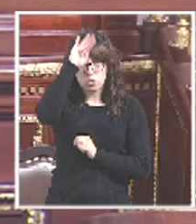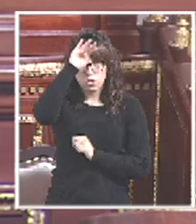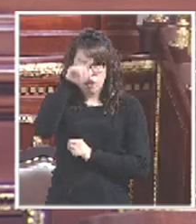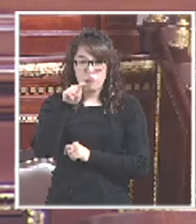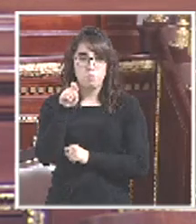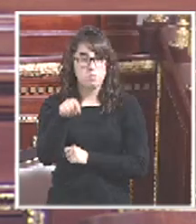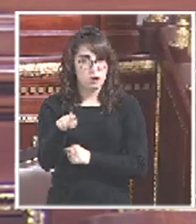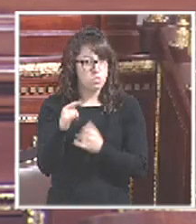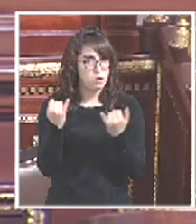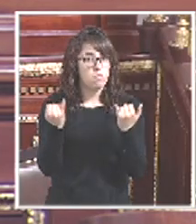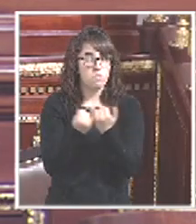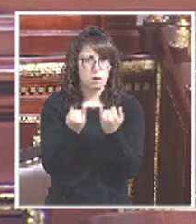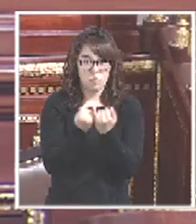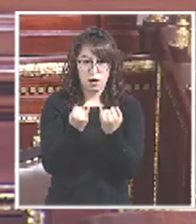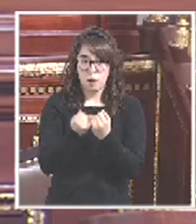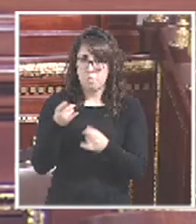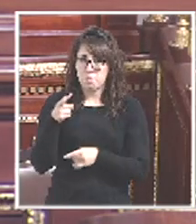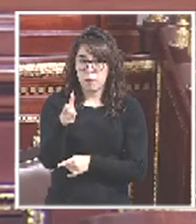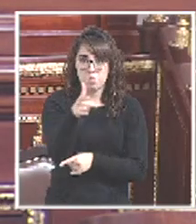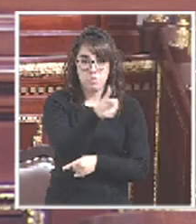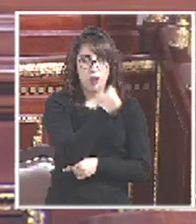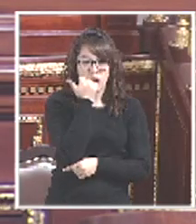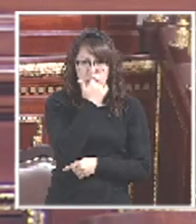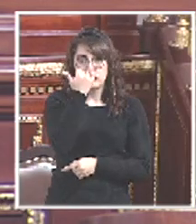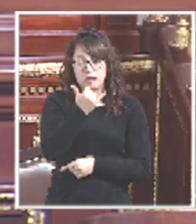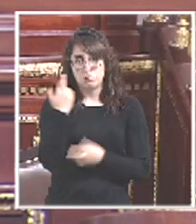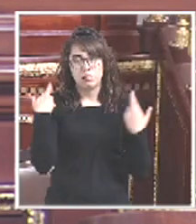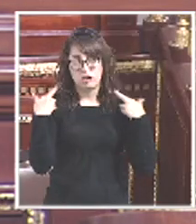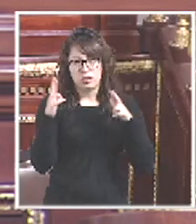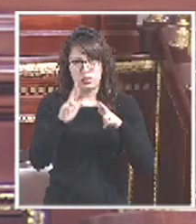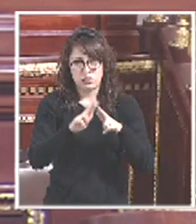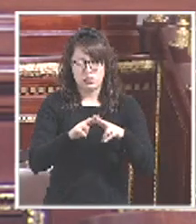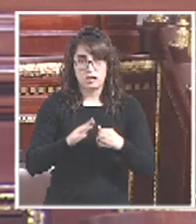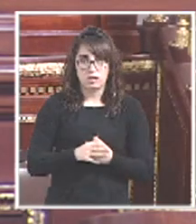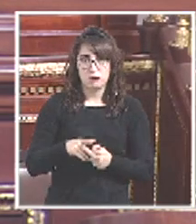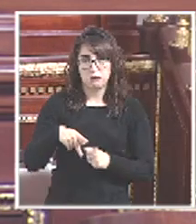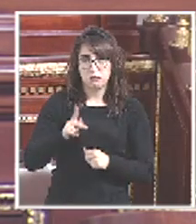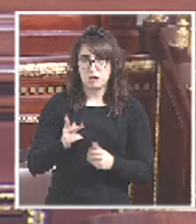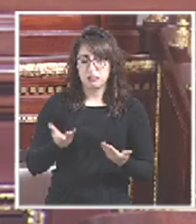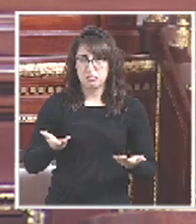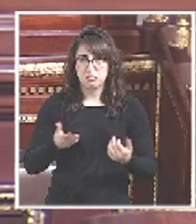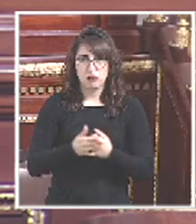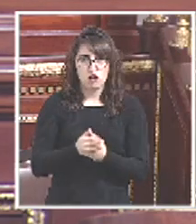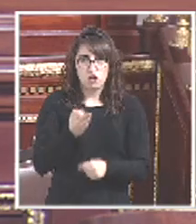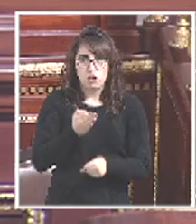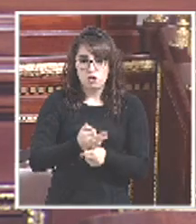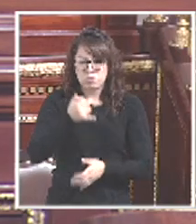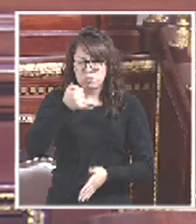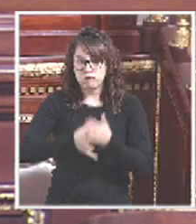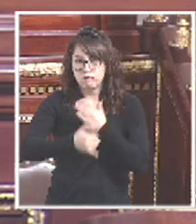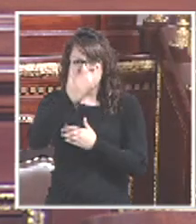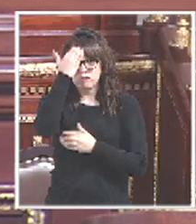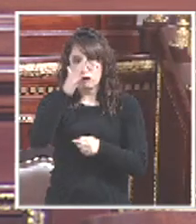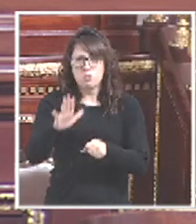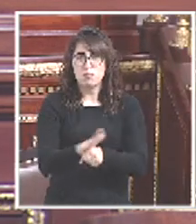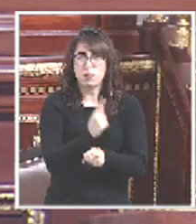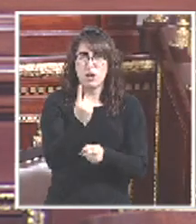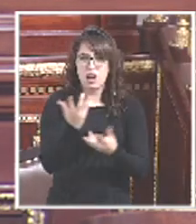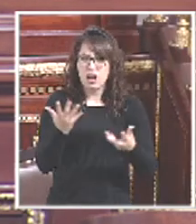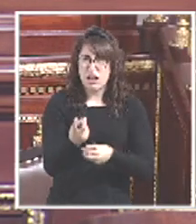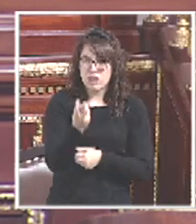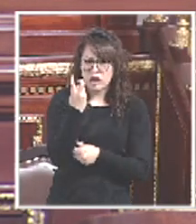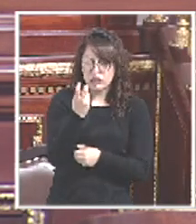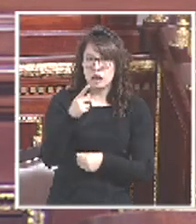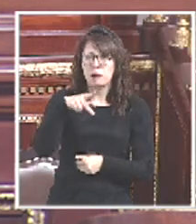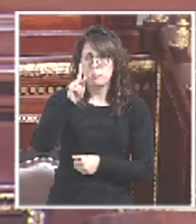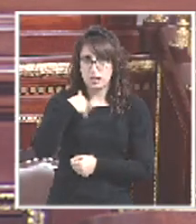se suscitaron casi de la misma forma. No conocemos ni conoceremos sus razones, pero sí sabemos que,